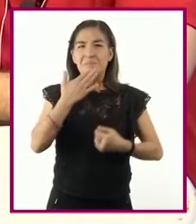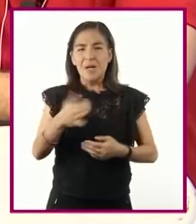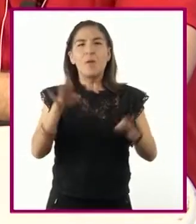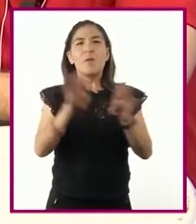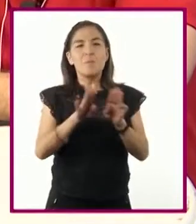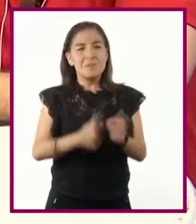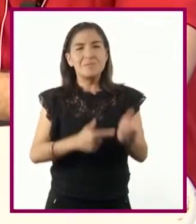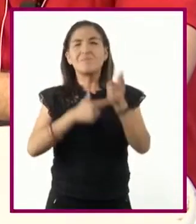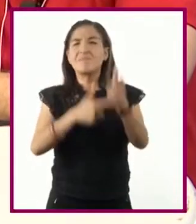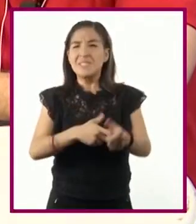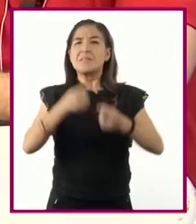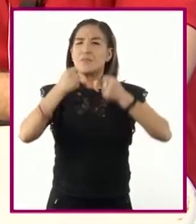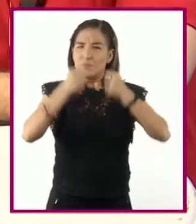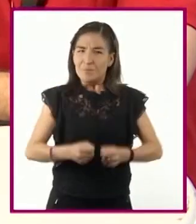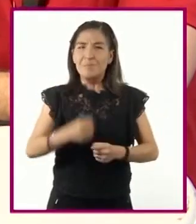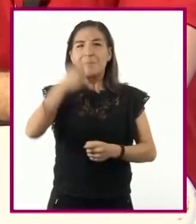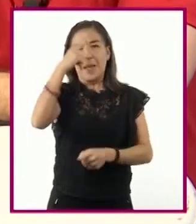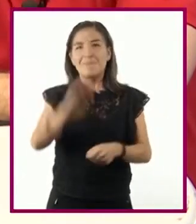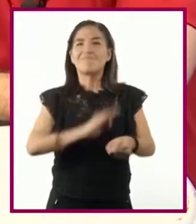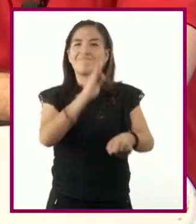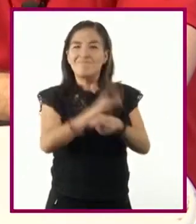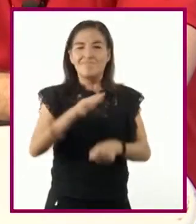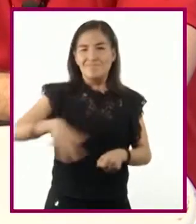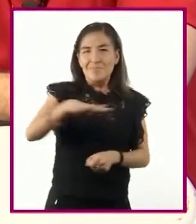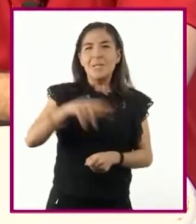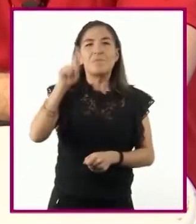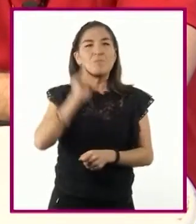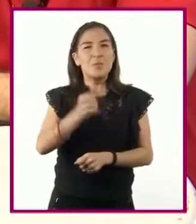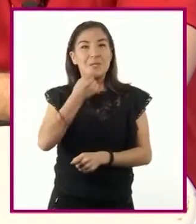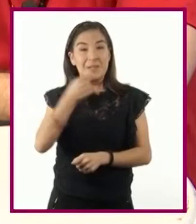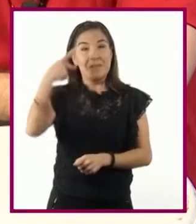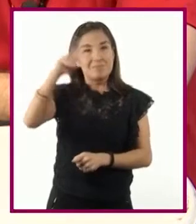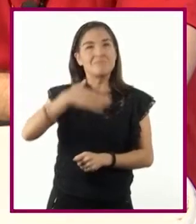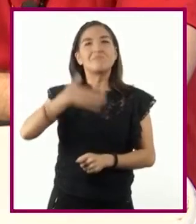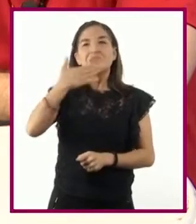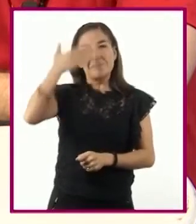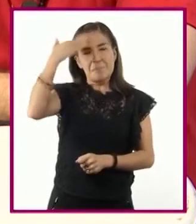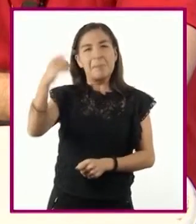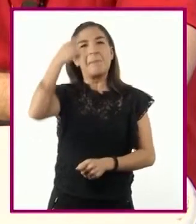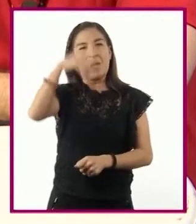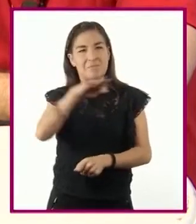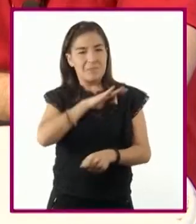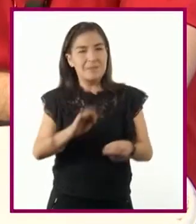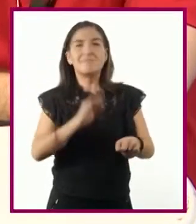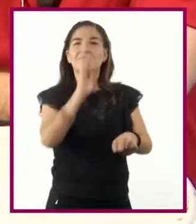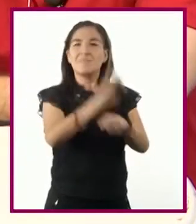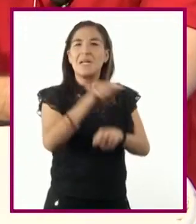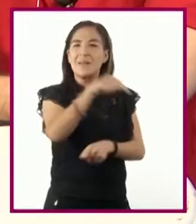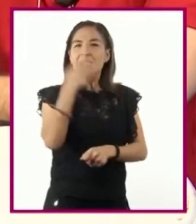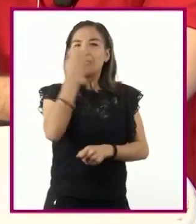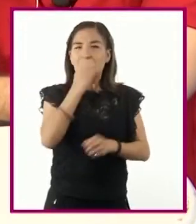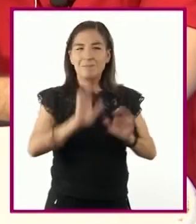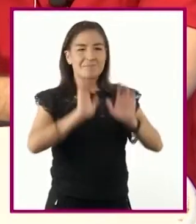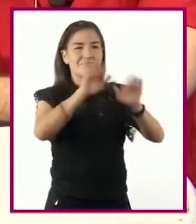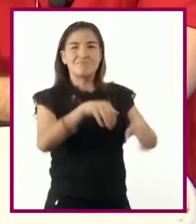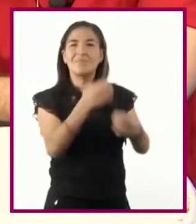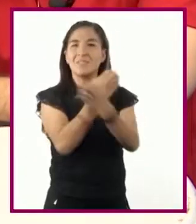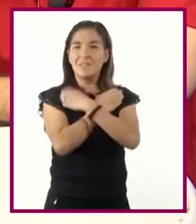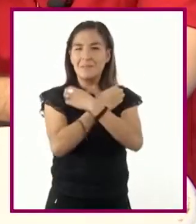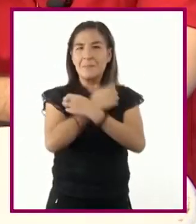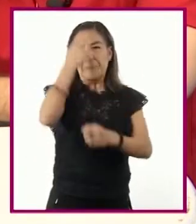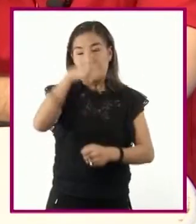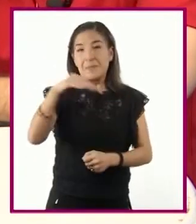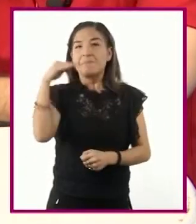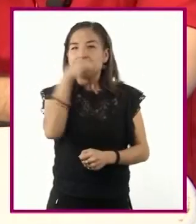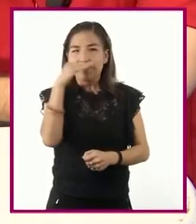su determinación de luchar para que las niñas de su país pudieran tener acceso a una educación